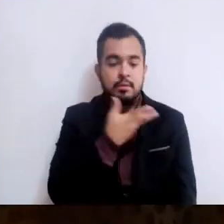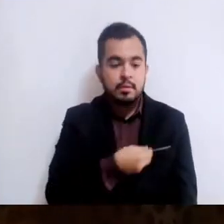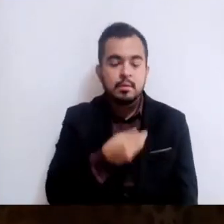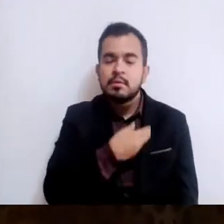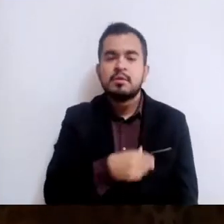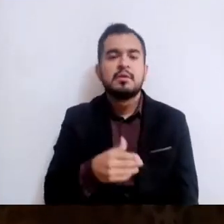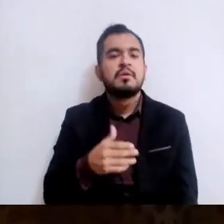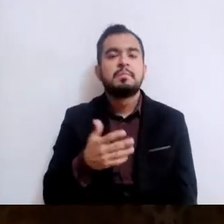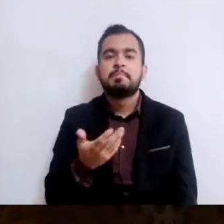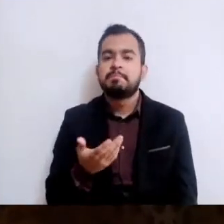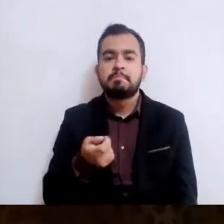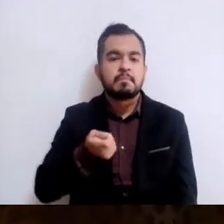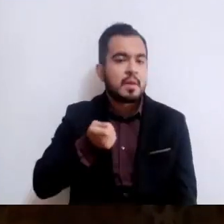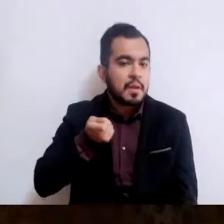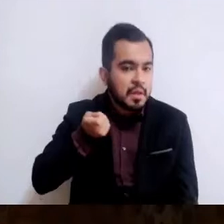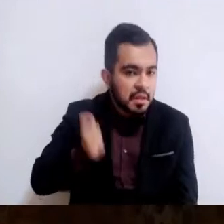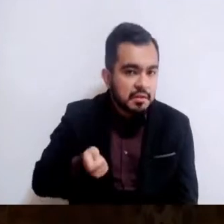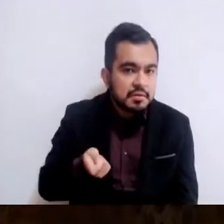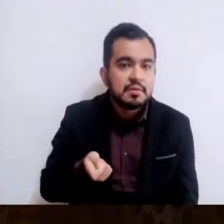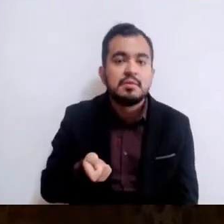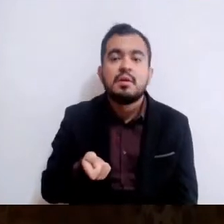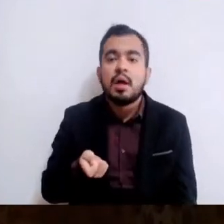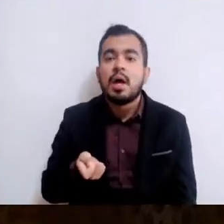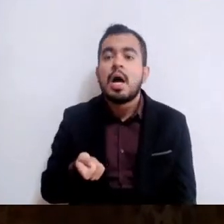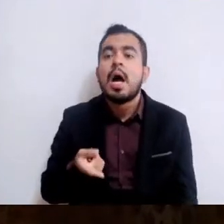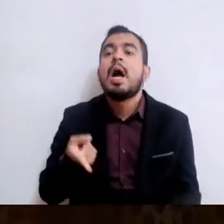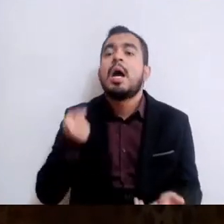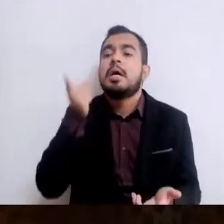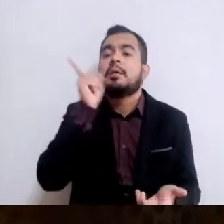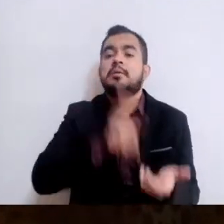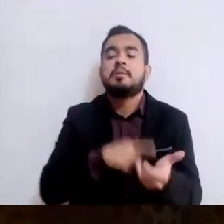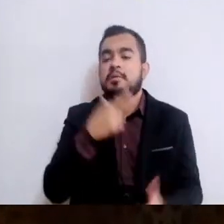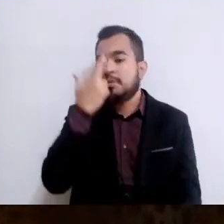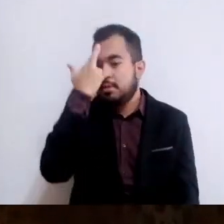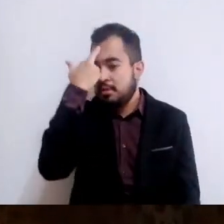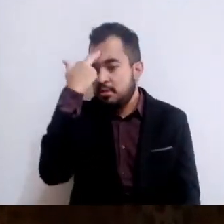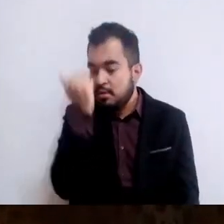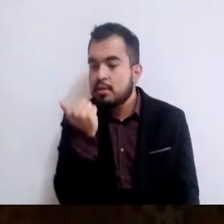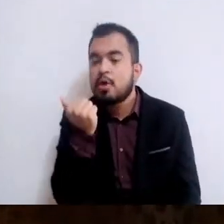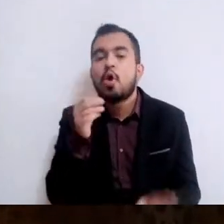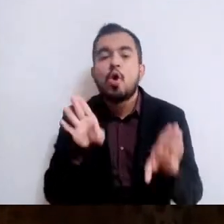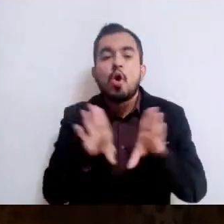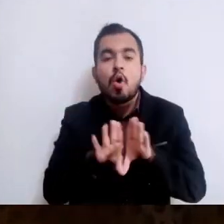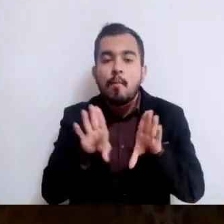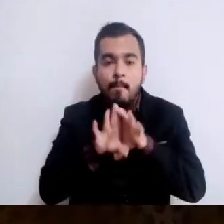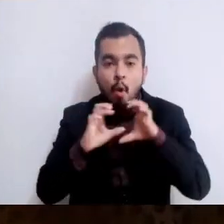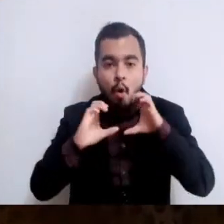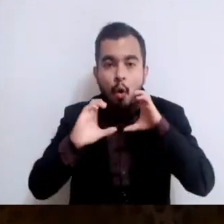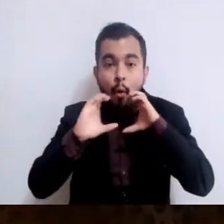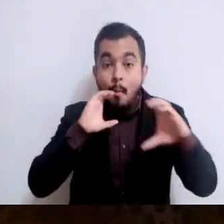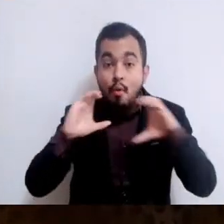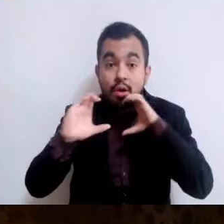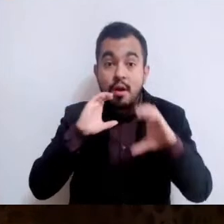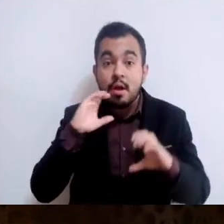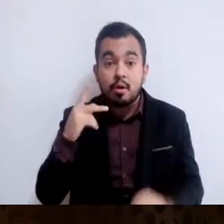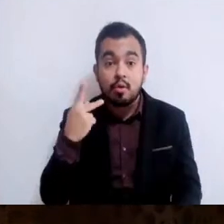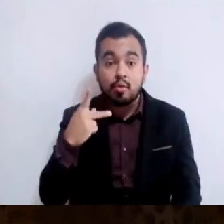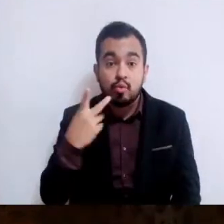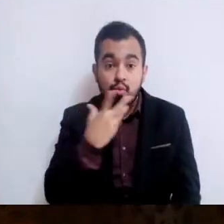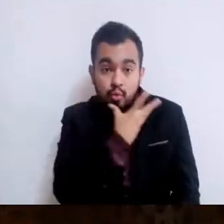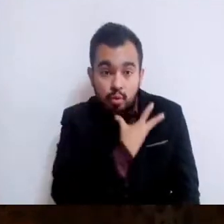restringen totalmente sin motivo aparente la comunicación de sus hijos con el otro